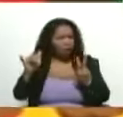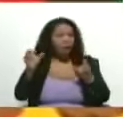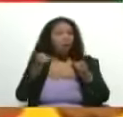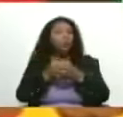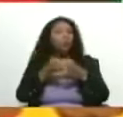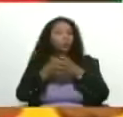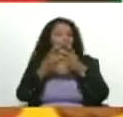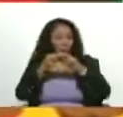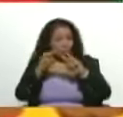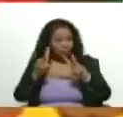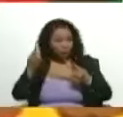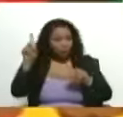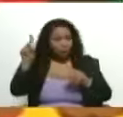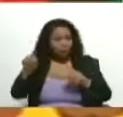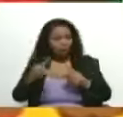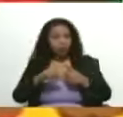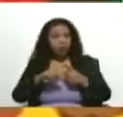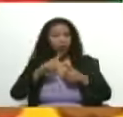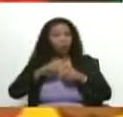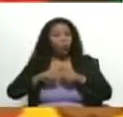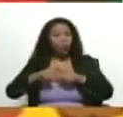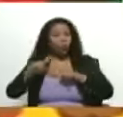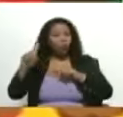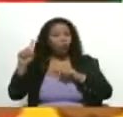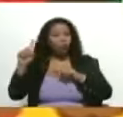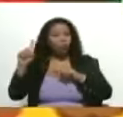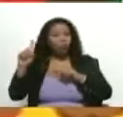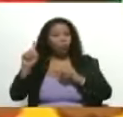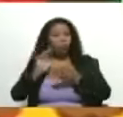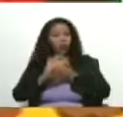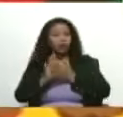de paz, y el otro